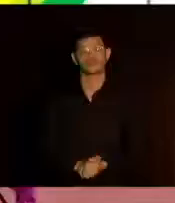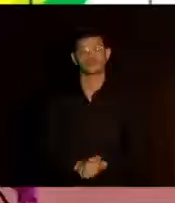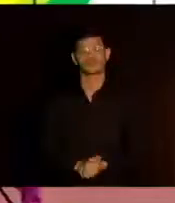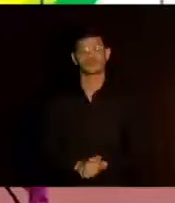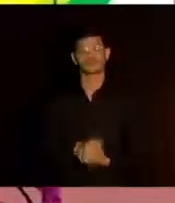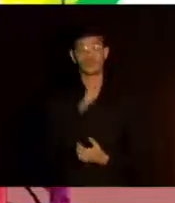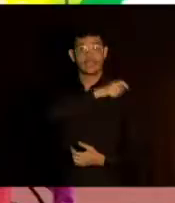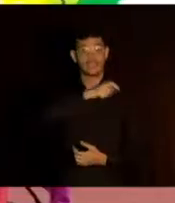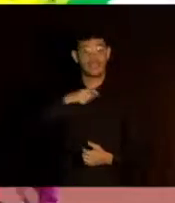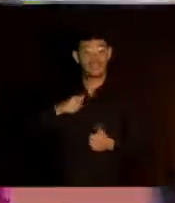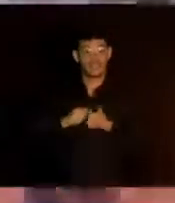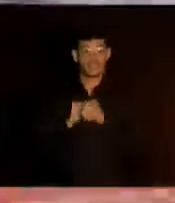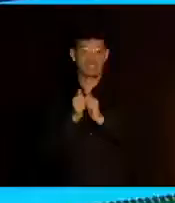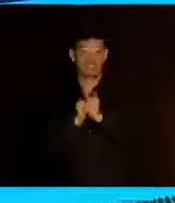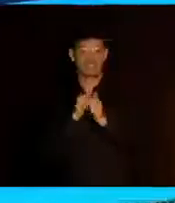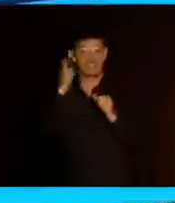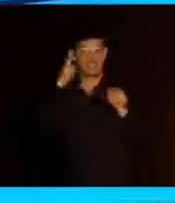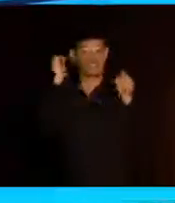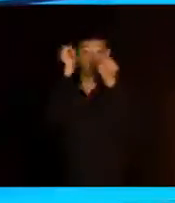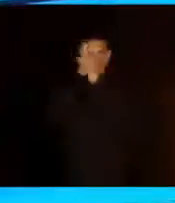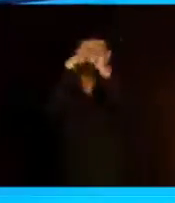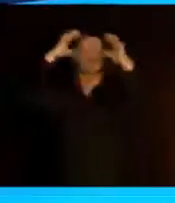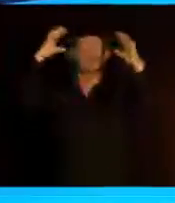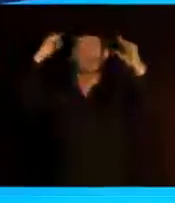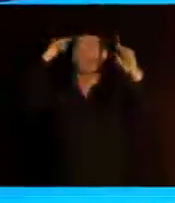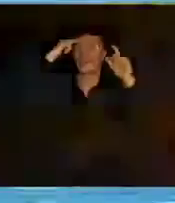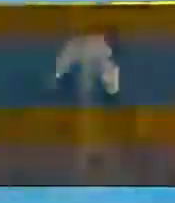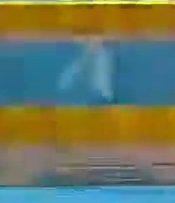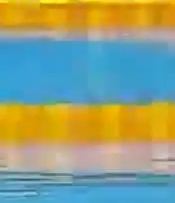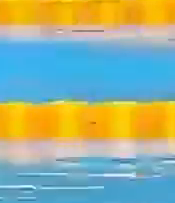Nuestros deportistas soñaron con ser los mejores.